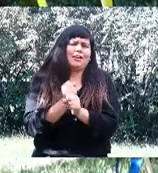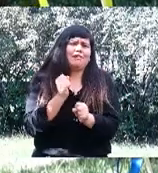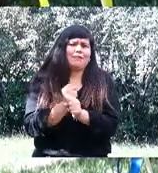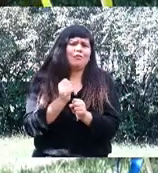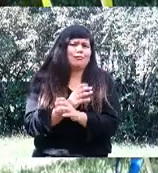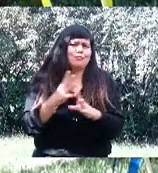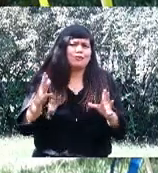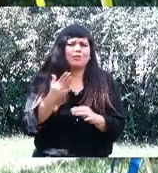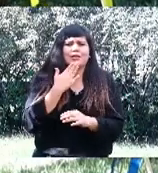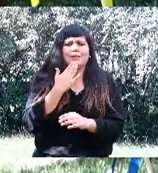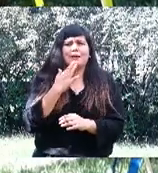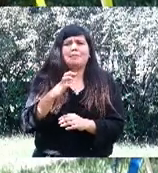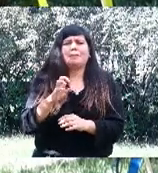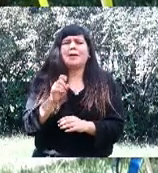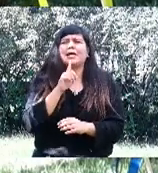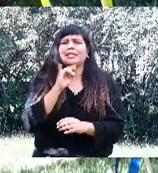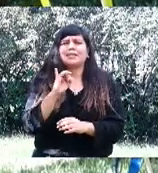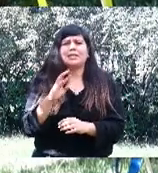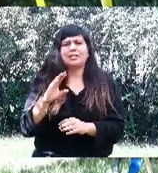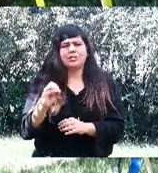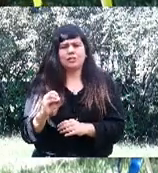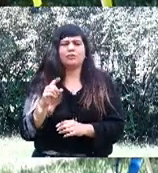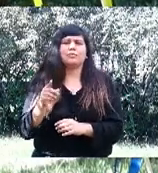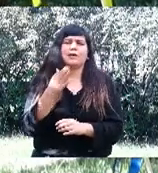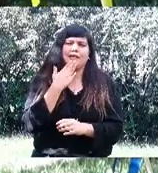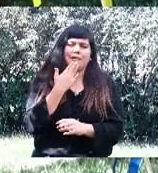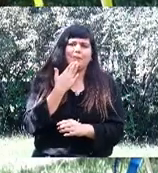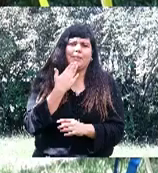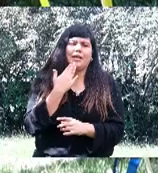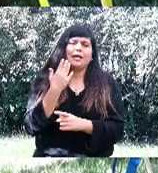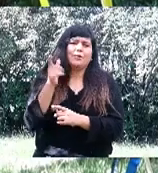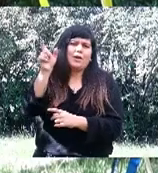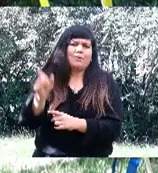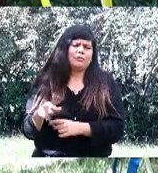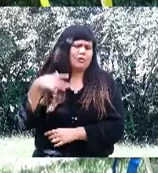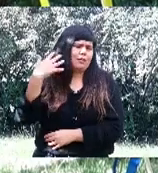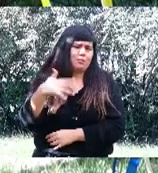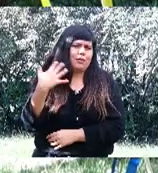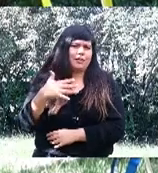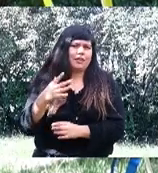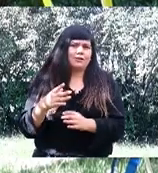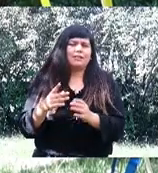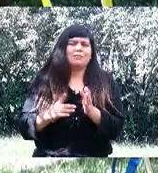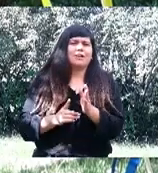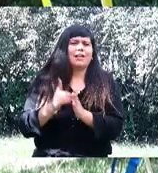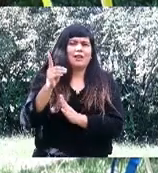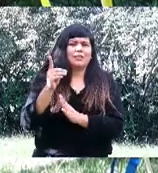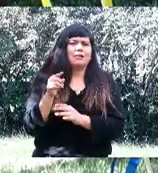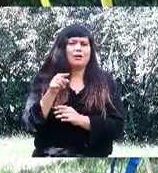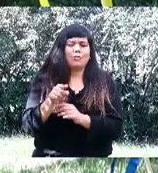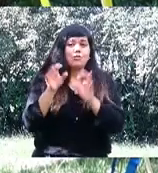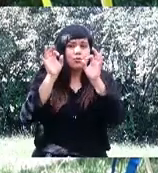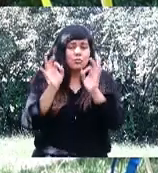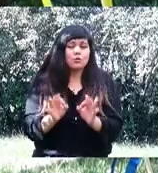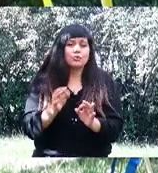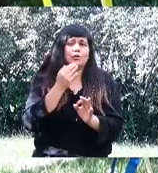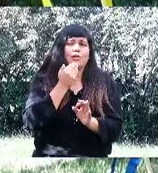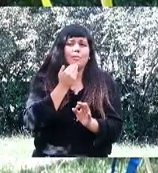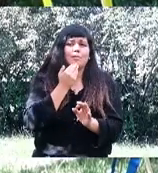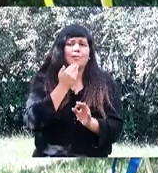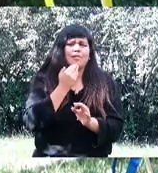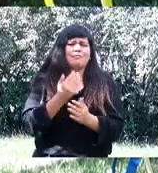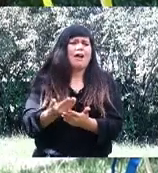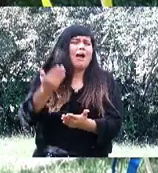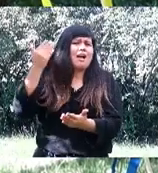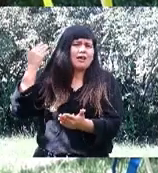también a Patricio Arellano que que fue ahí una persona clave en en el desarrollo coincidentemente también el hace